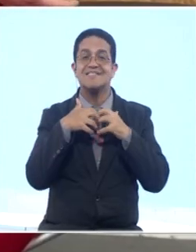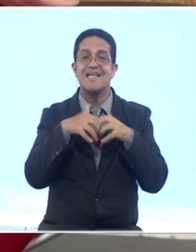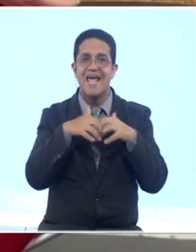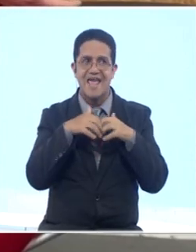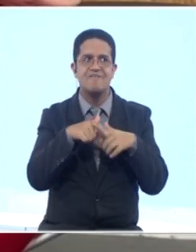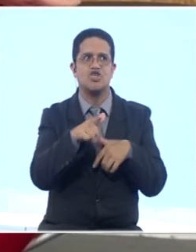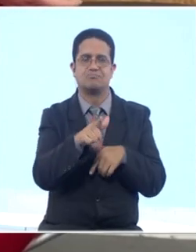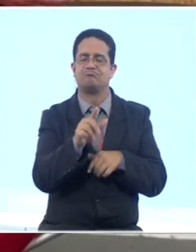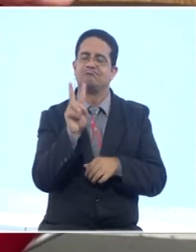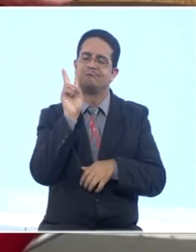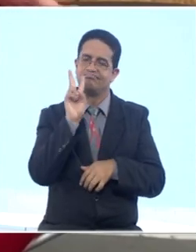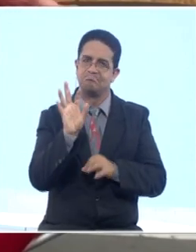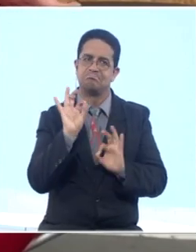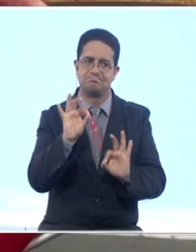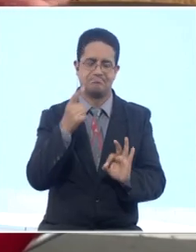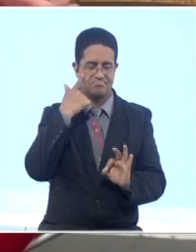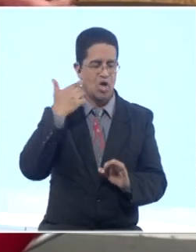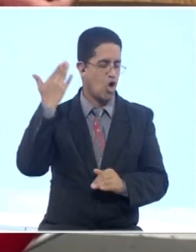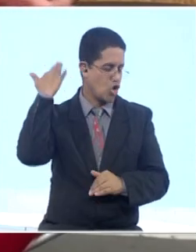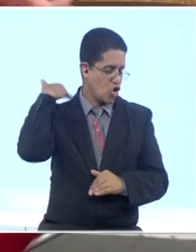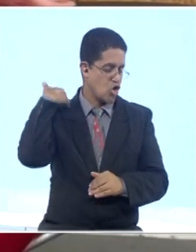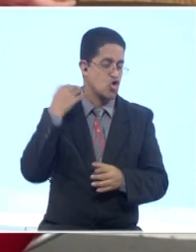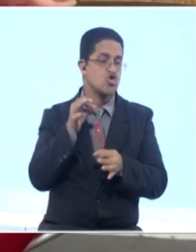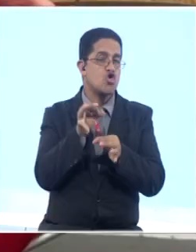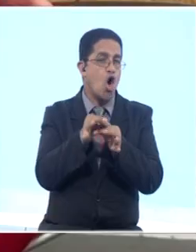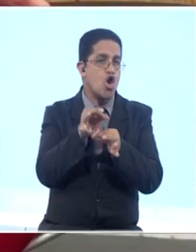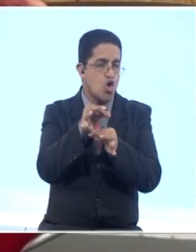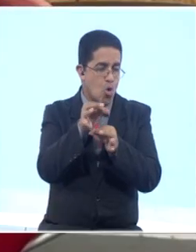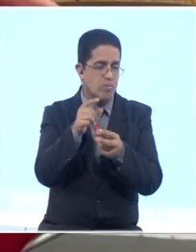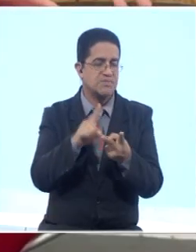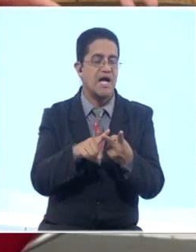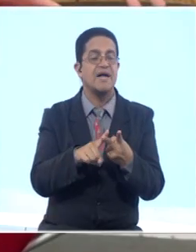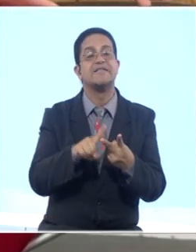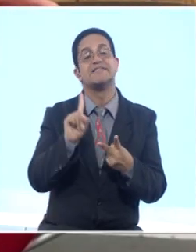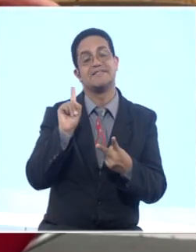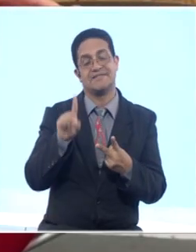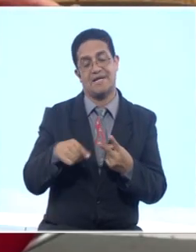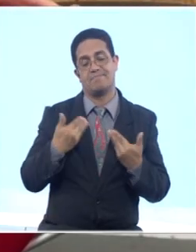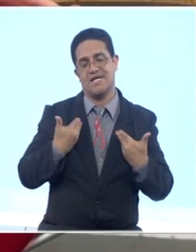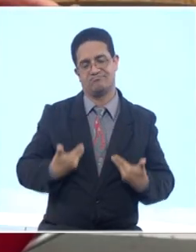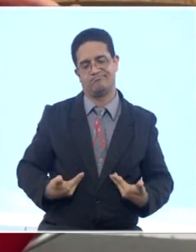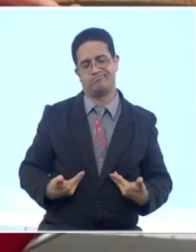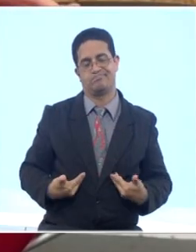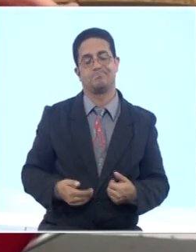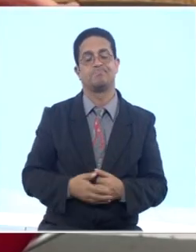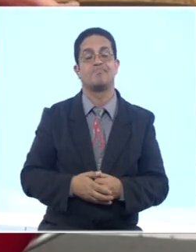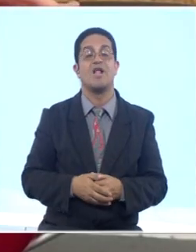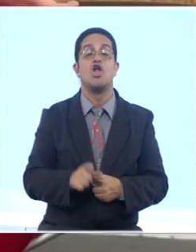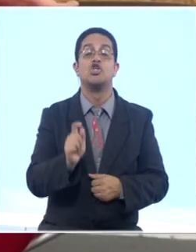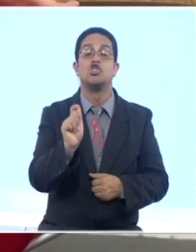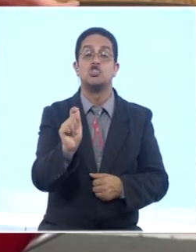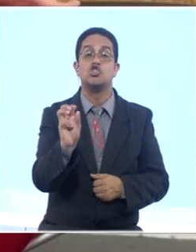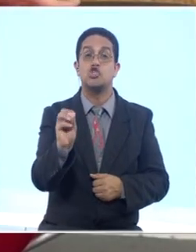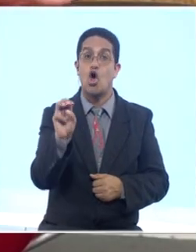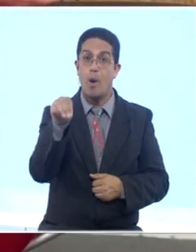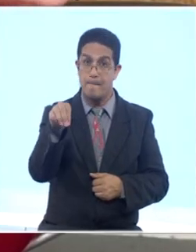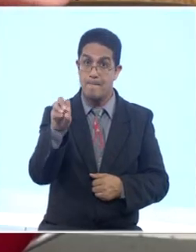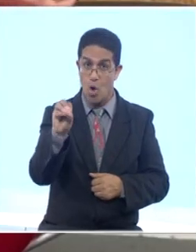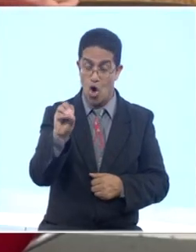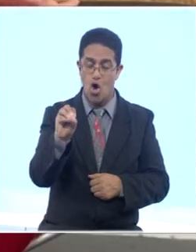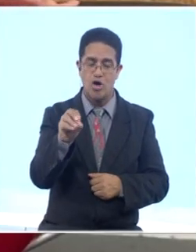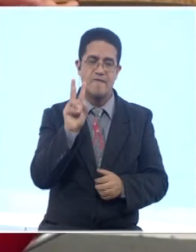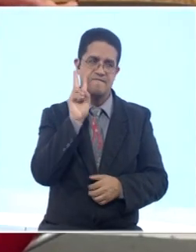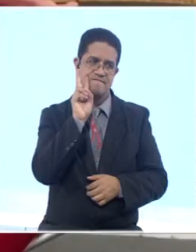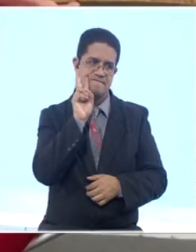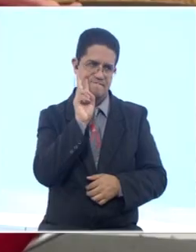es maravilloso, columna, articulaciones y músculo esquelético también. Y tomografía nos da una visión mejor